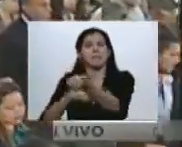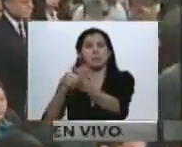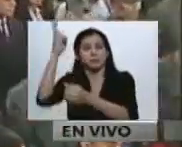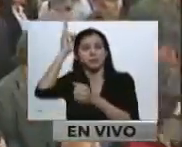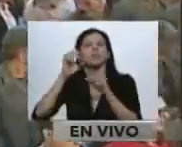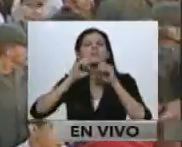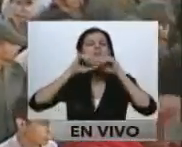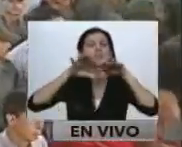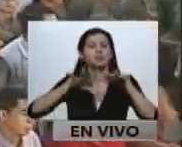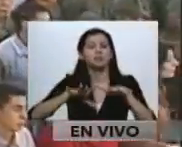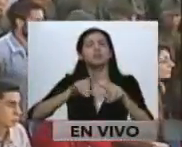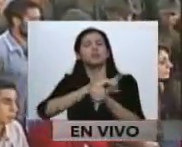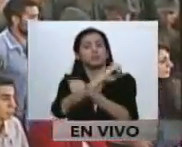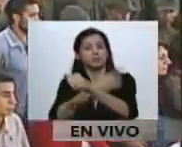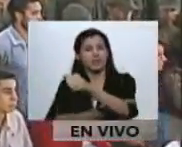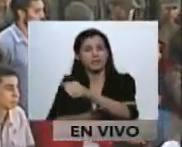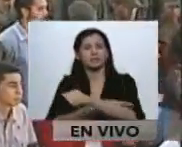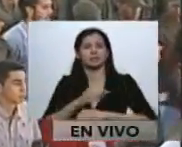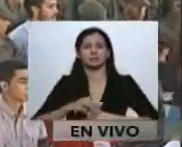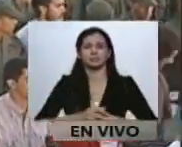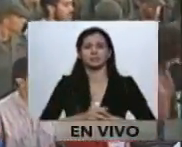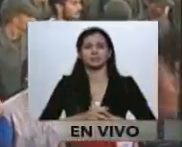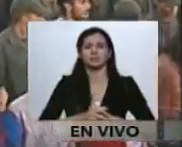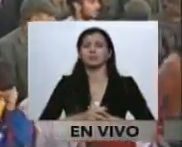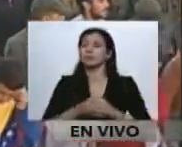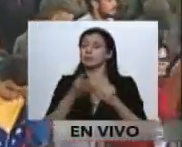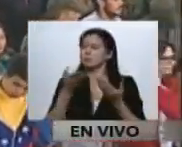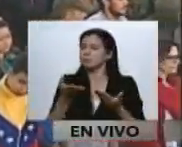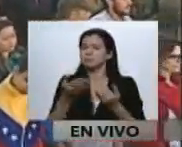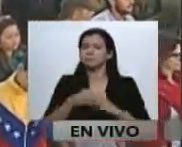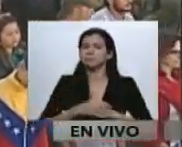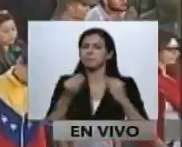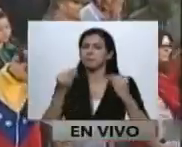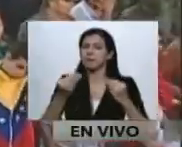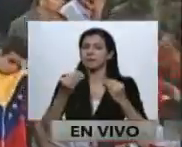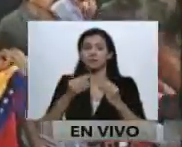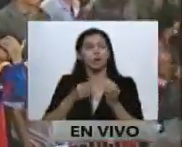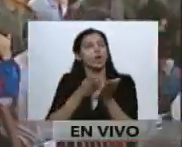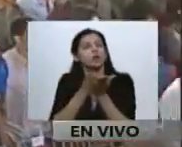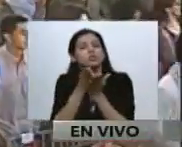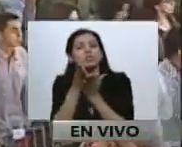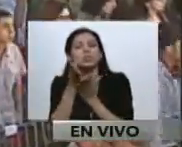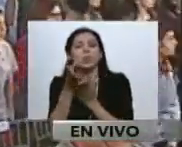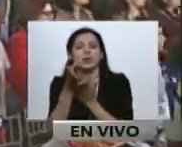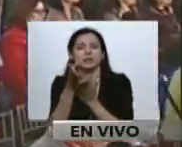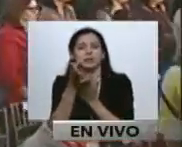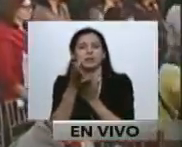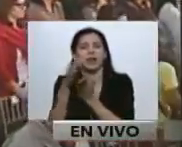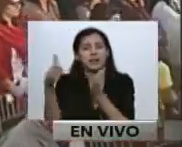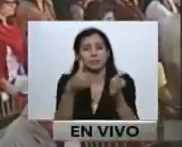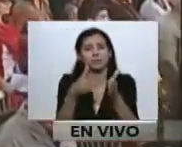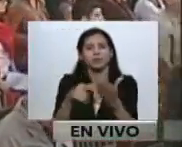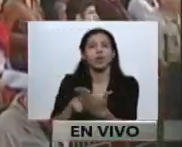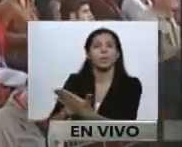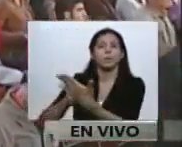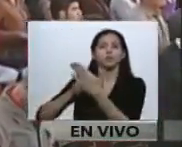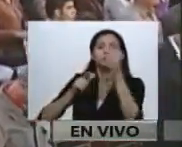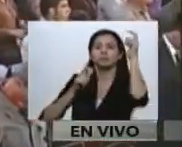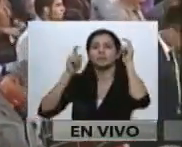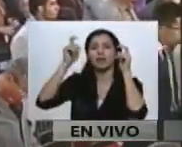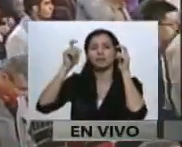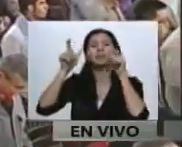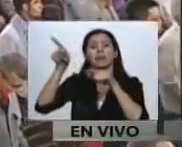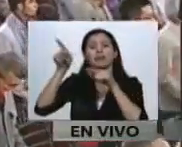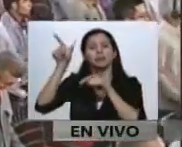y fortalezcan para seguir el camino trazado por el testimonio del comandante de la